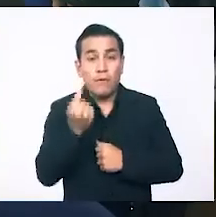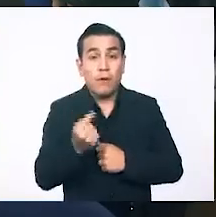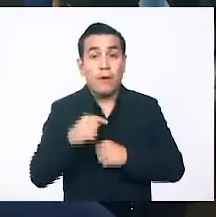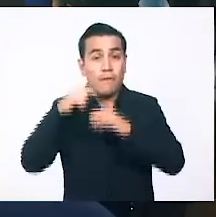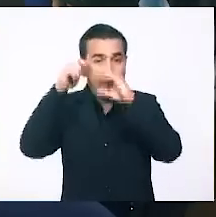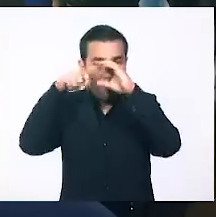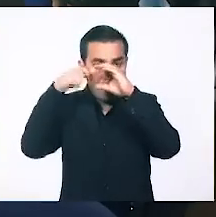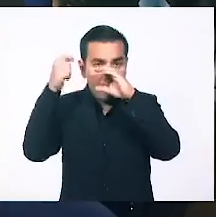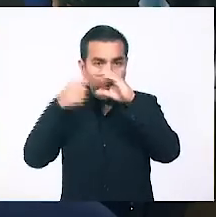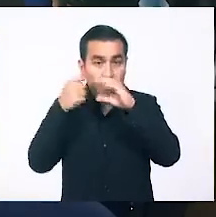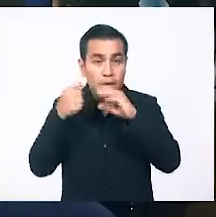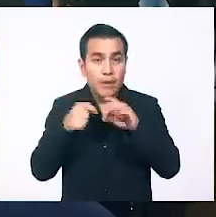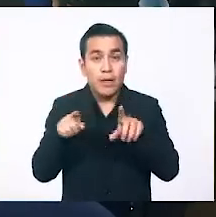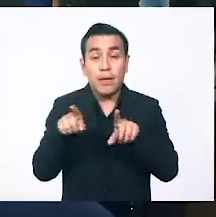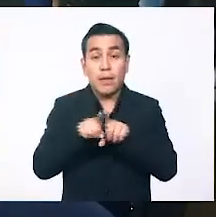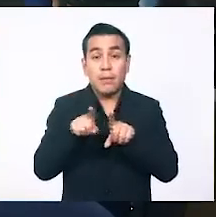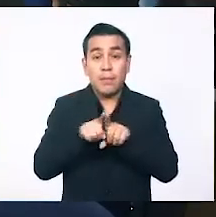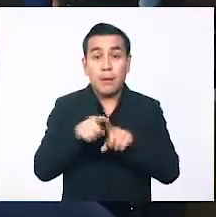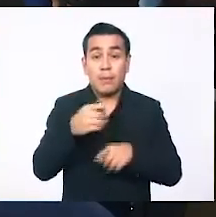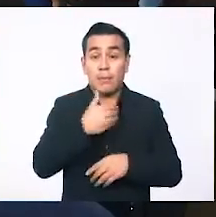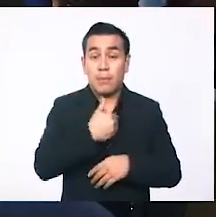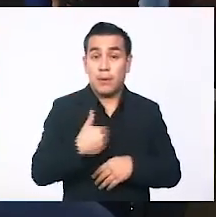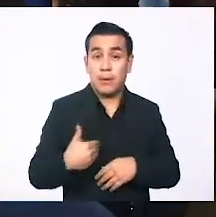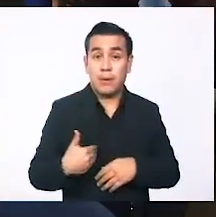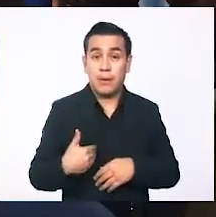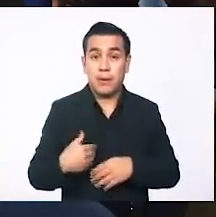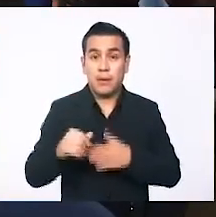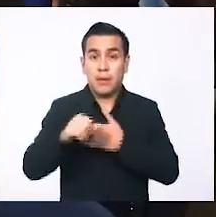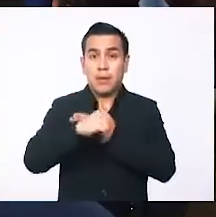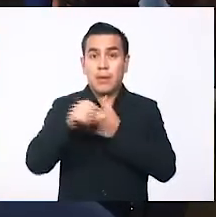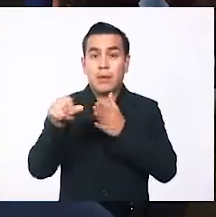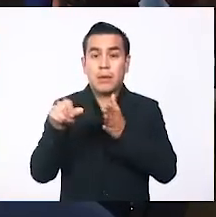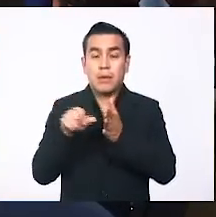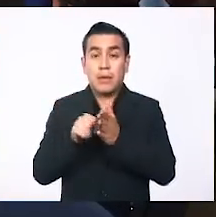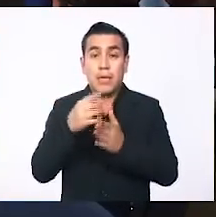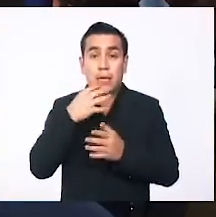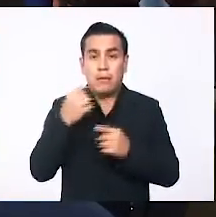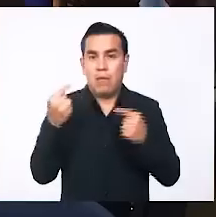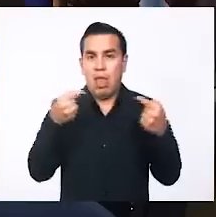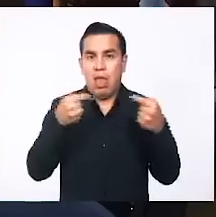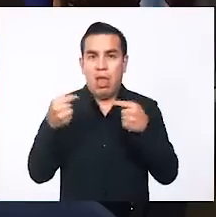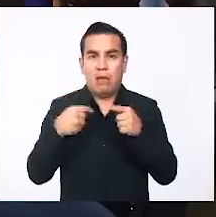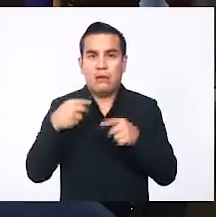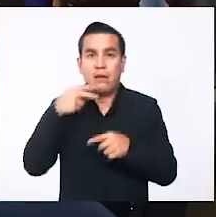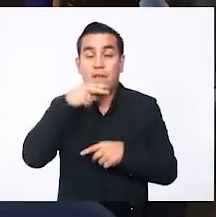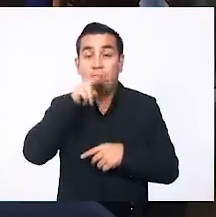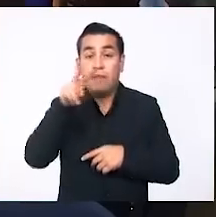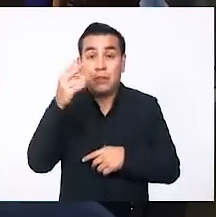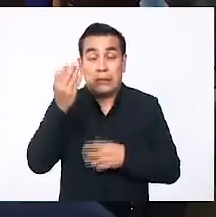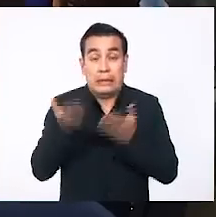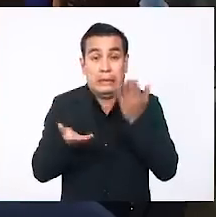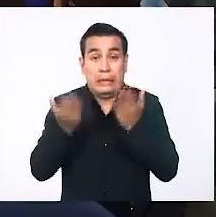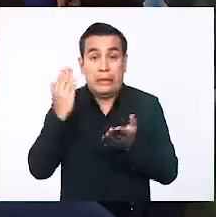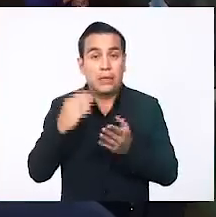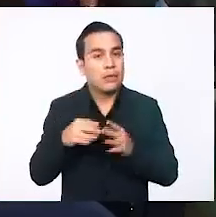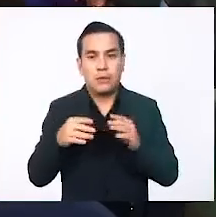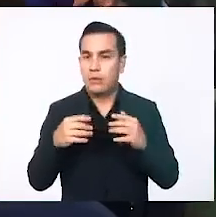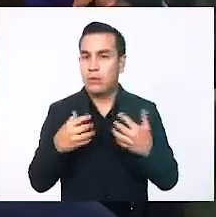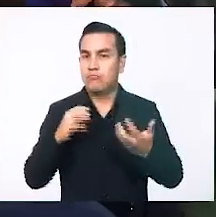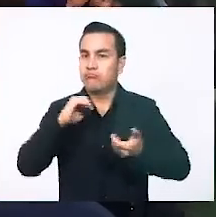donde sale la hermana Calderón Sol, presidente, ahí en la Asamblea Legislativa. Me imagino que peleándose con el FMLN en aquellos tiempos donde no eran